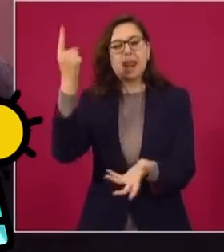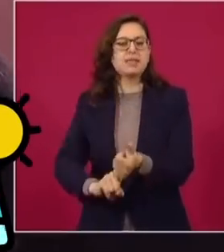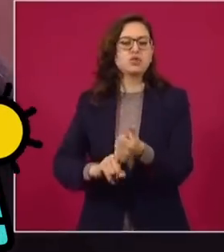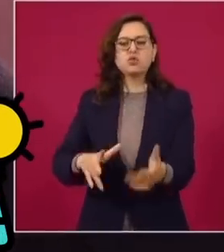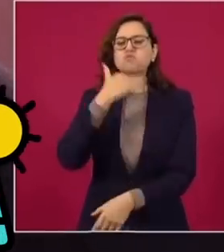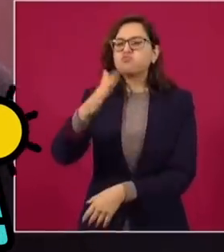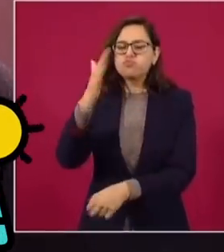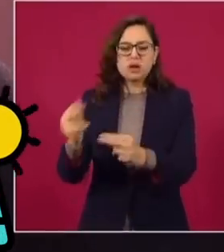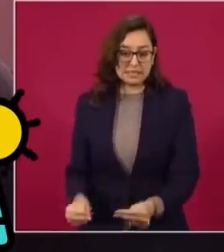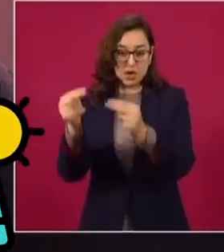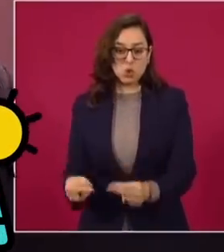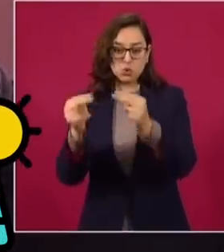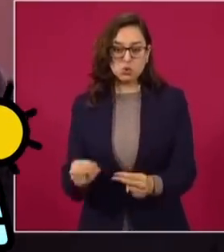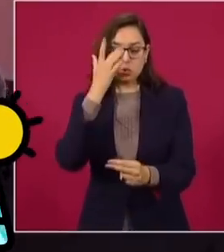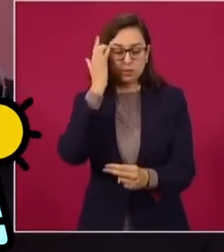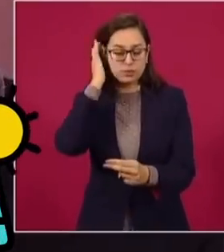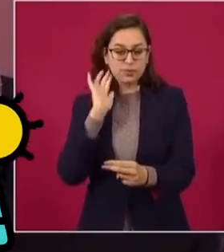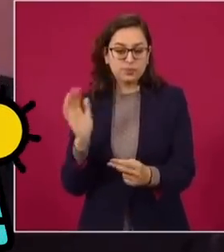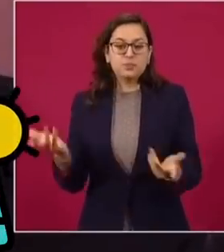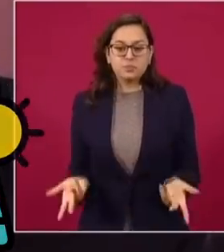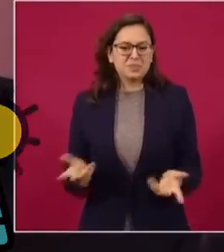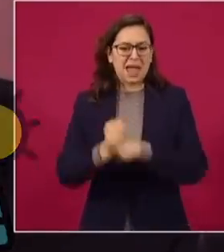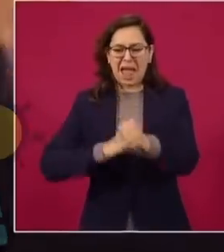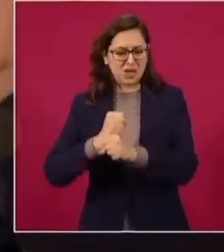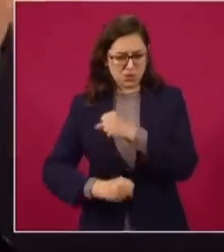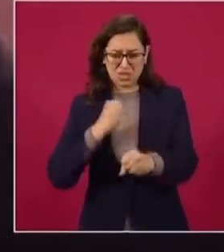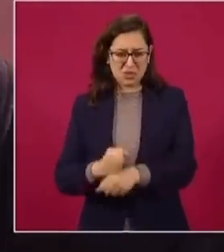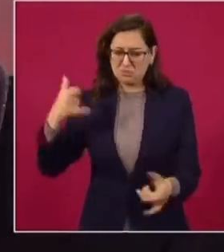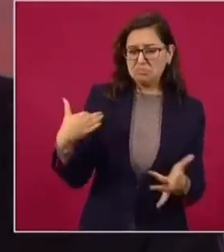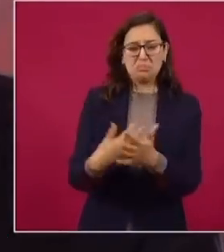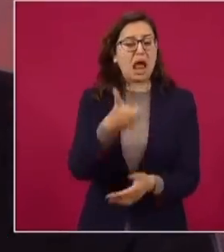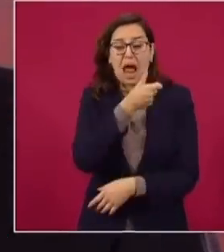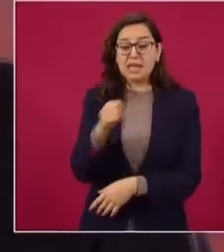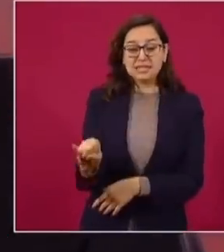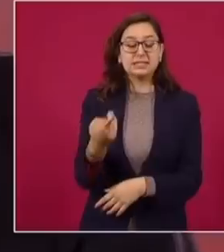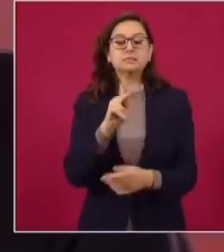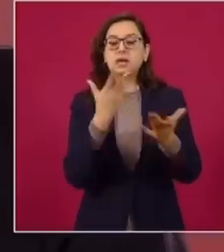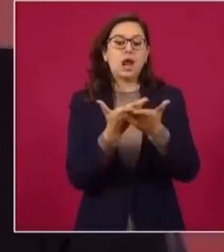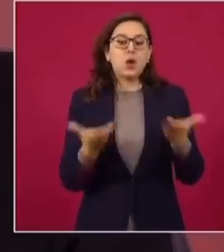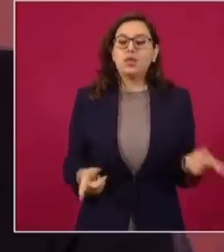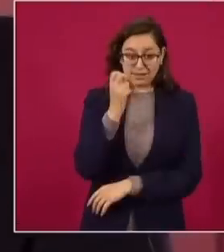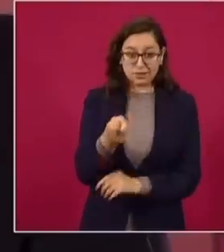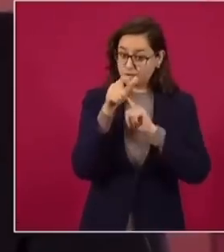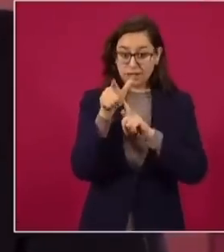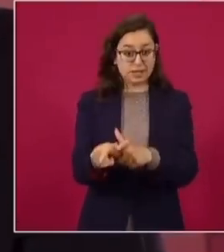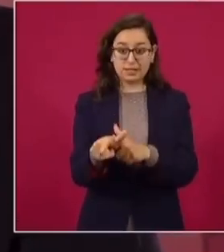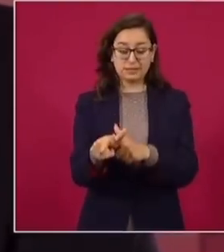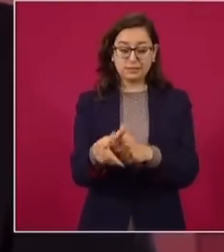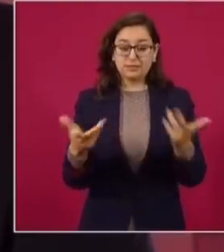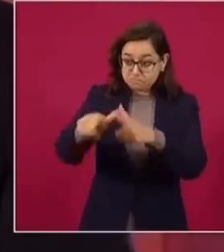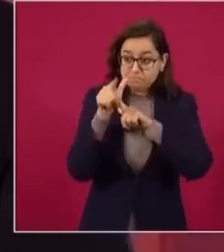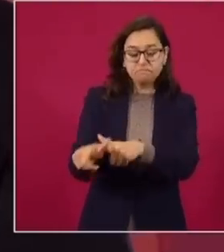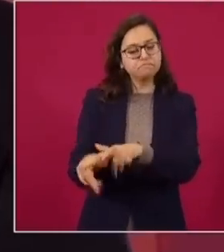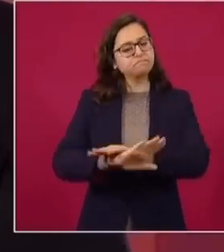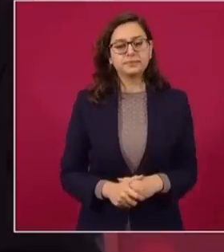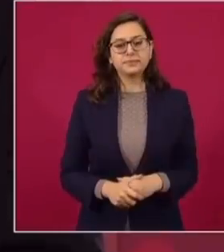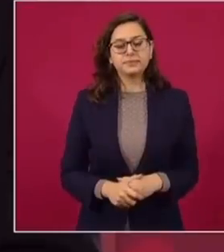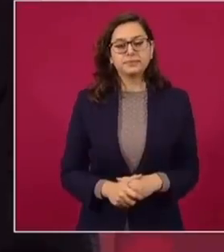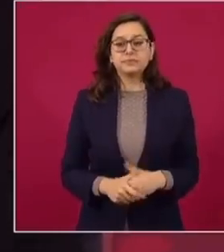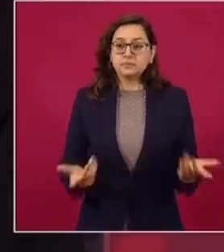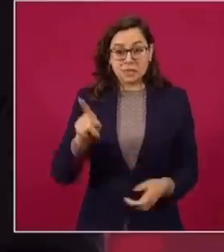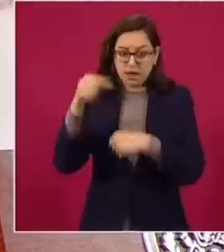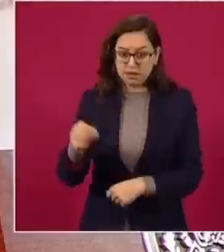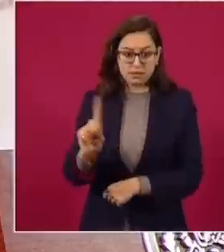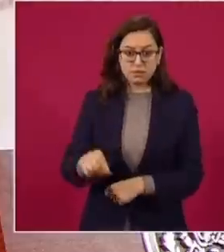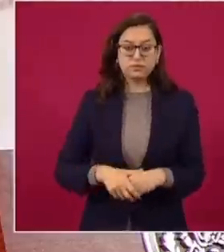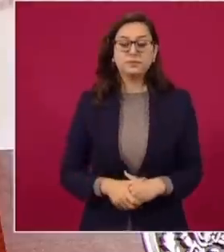sucios y se los permitieron los gobiernos anteriores, pero ahora ya no se puede hacer eso, ya no se permite robar de México a robar a